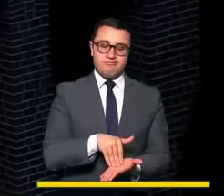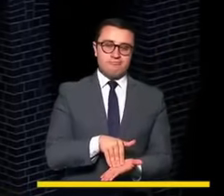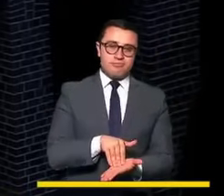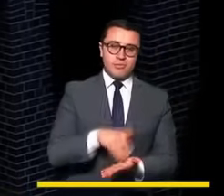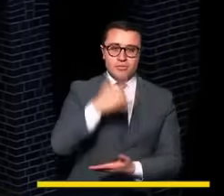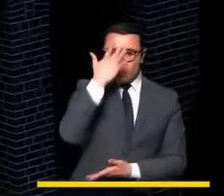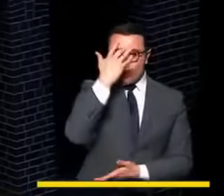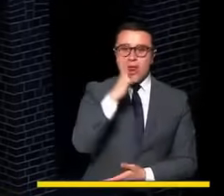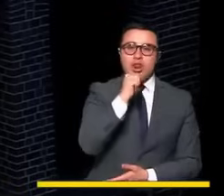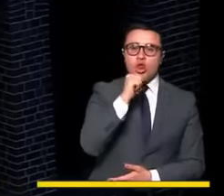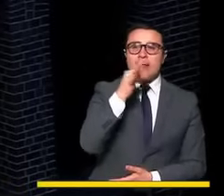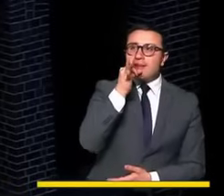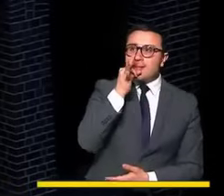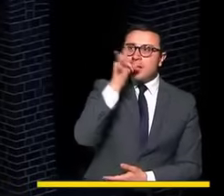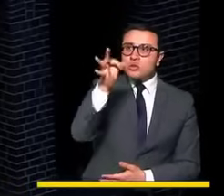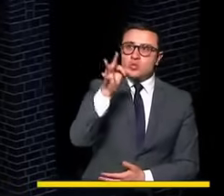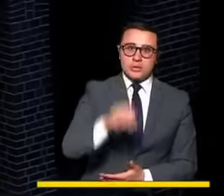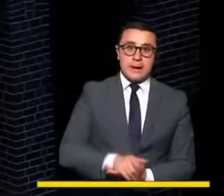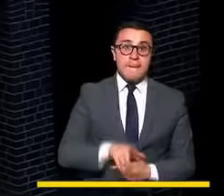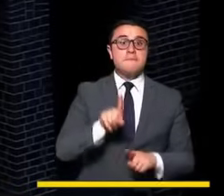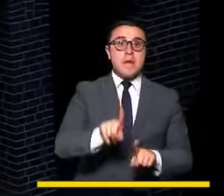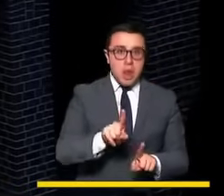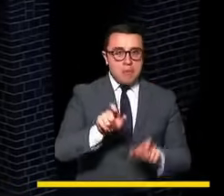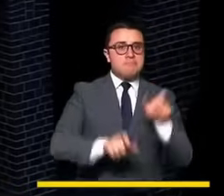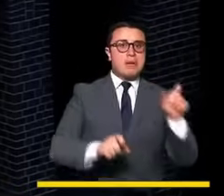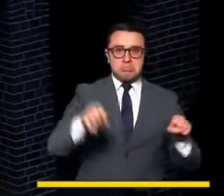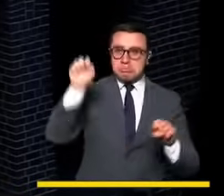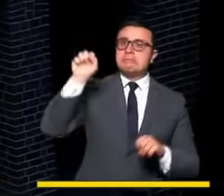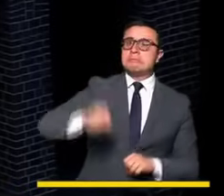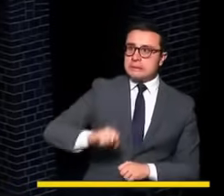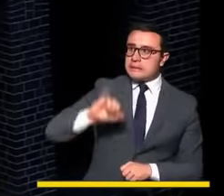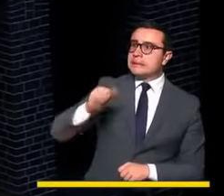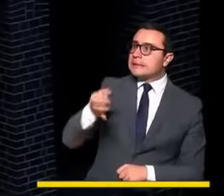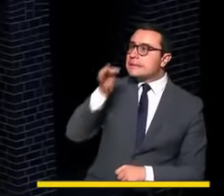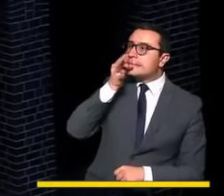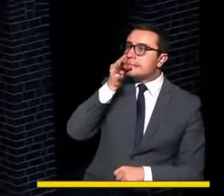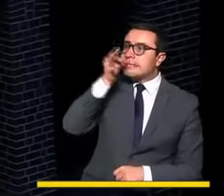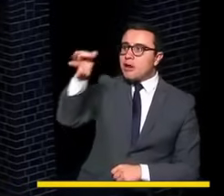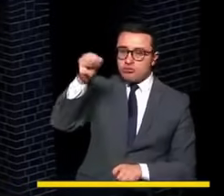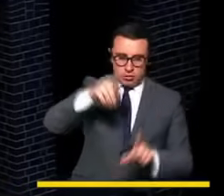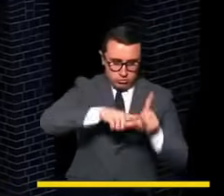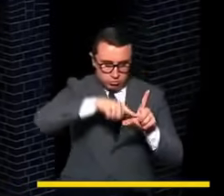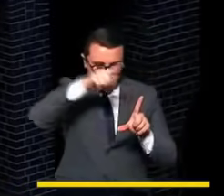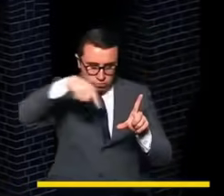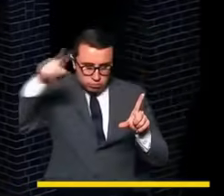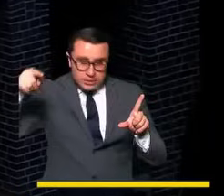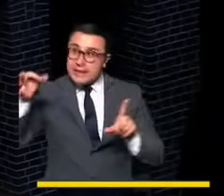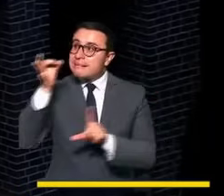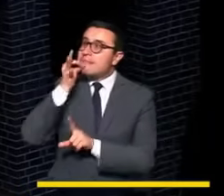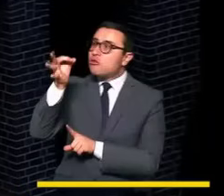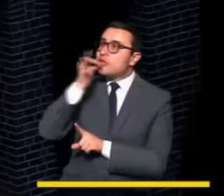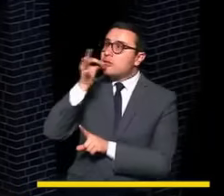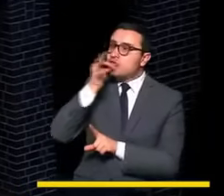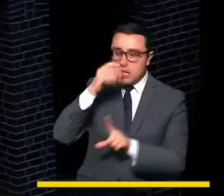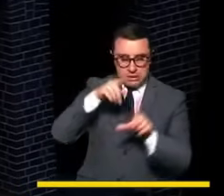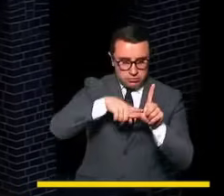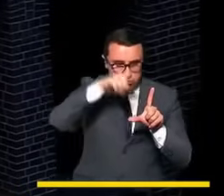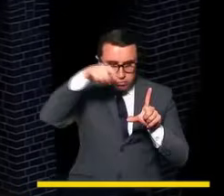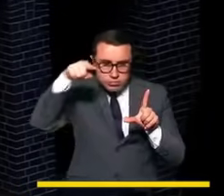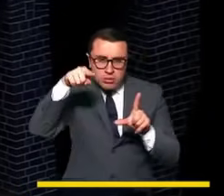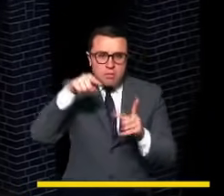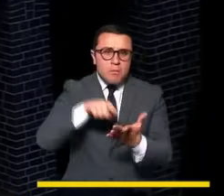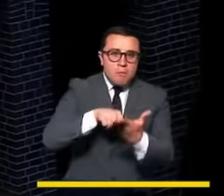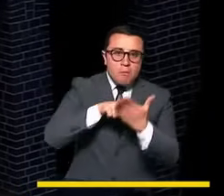denuncia. Pero en donde sí hay denuncia y uno puede confiar en la estadística de denuncia, hay una reducción